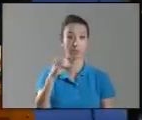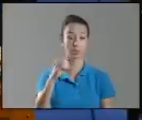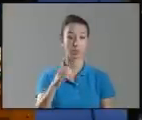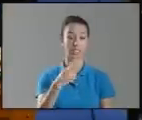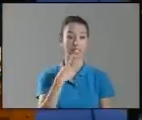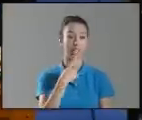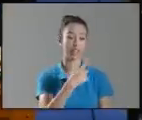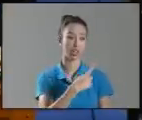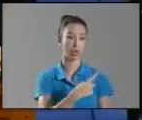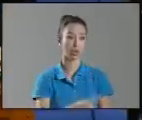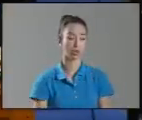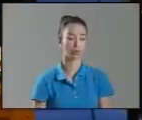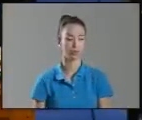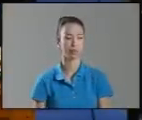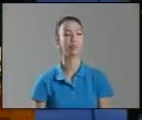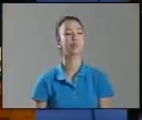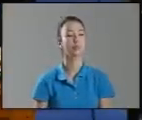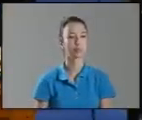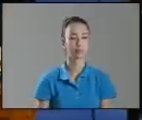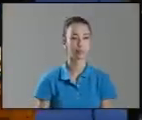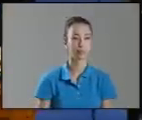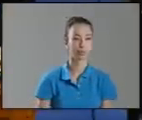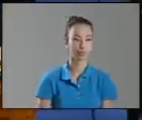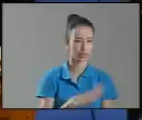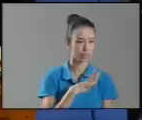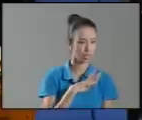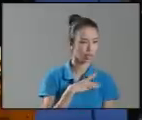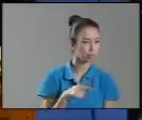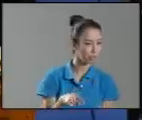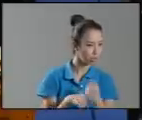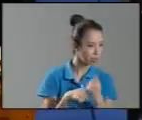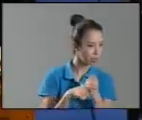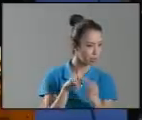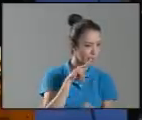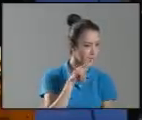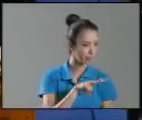Y de repente se le empezó a acercar a uno de mis hijos.